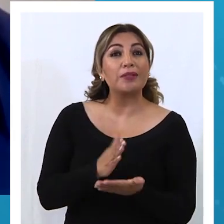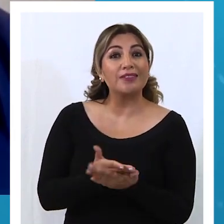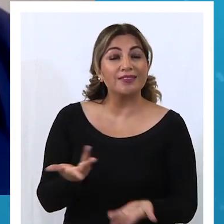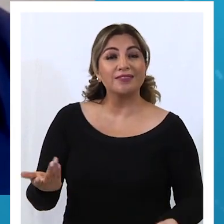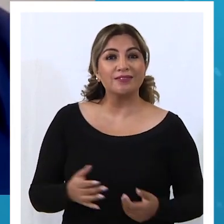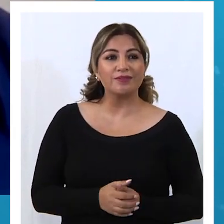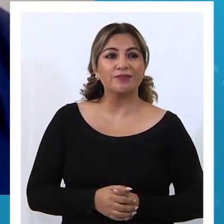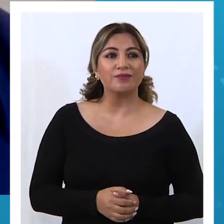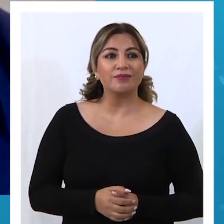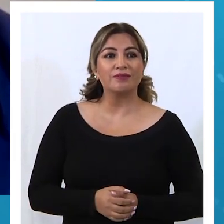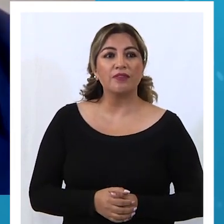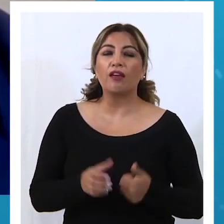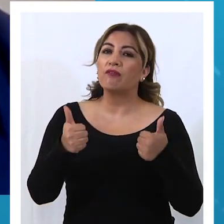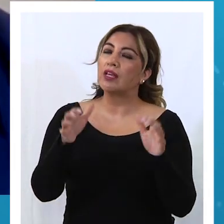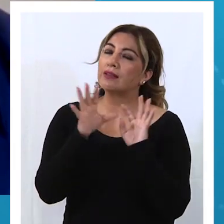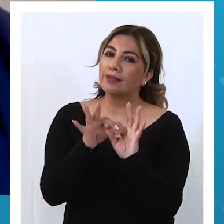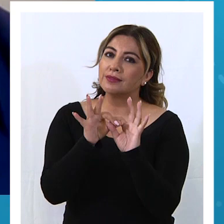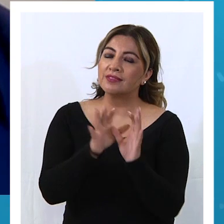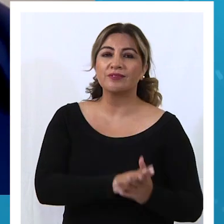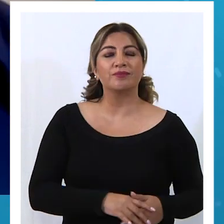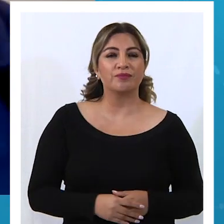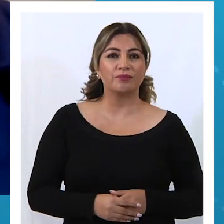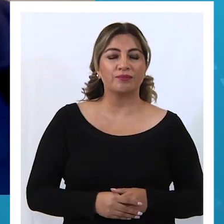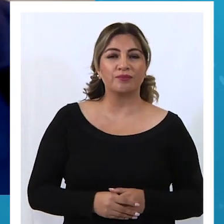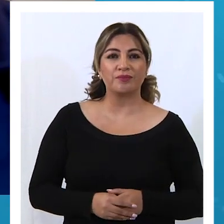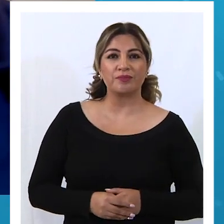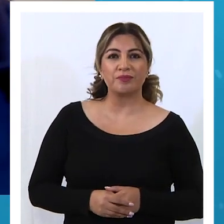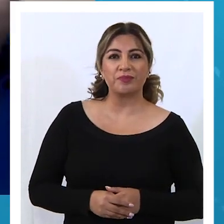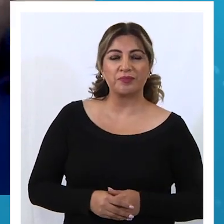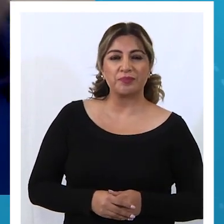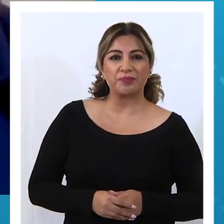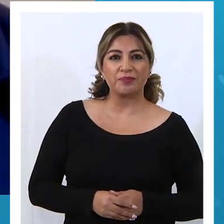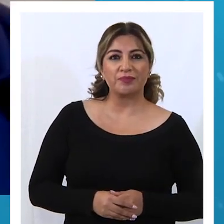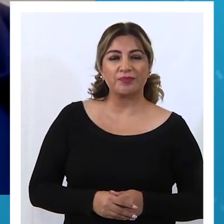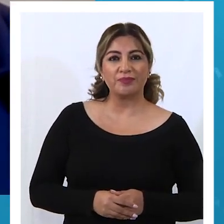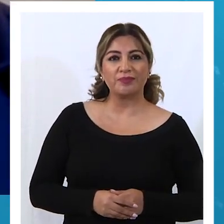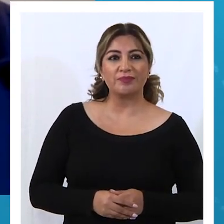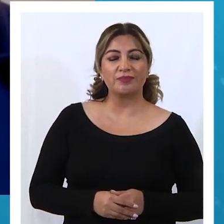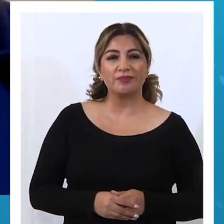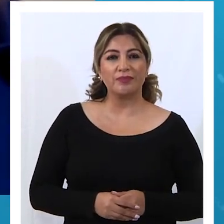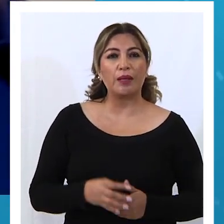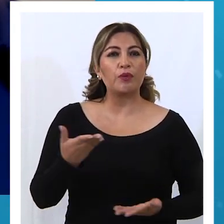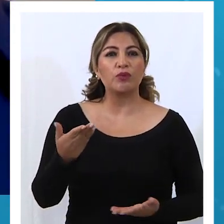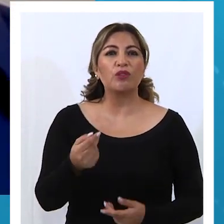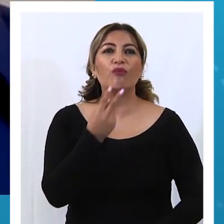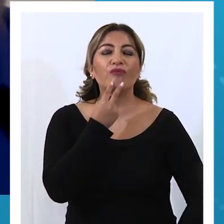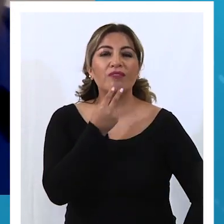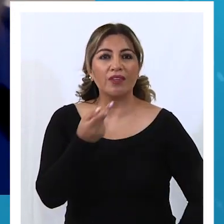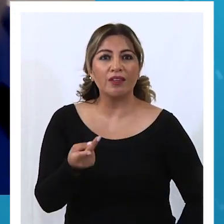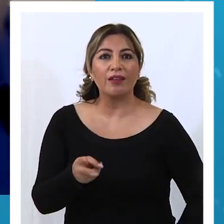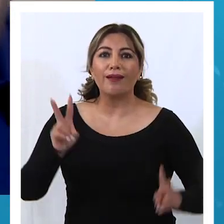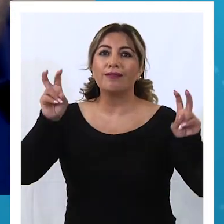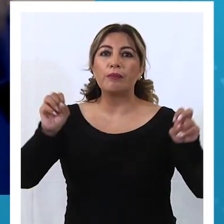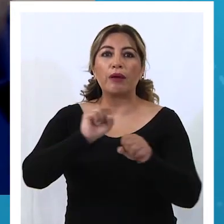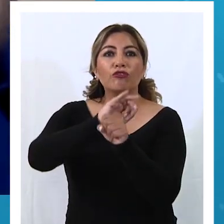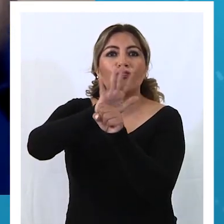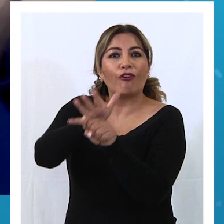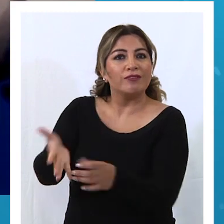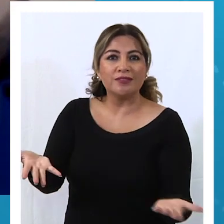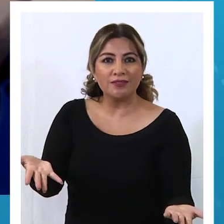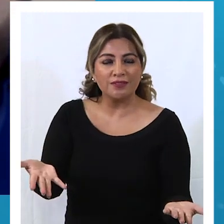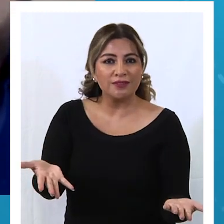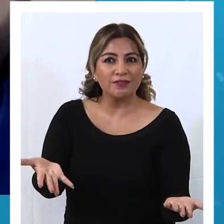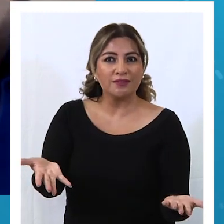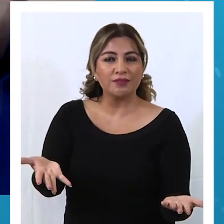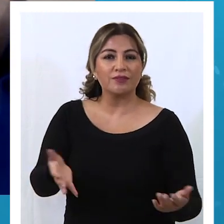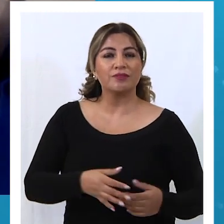estás, Carlos? Bien, gracias. Bien. Carlos, cuéntame primero cómo has vivido esto del